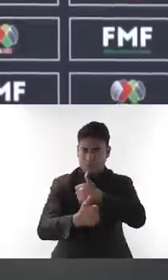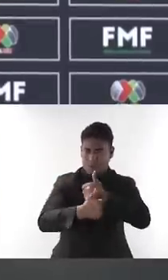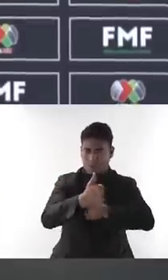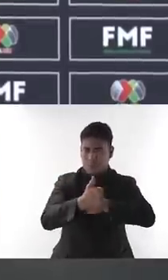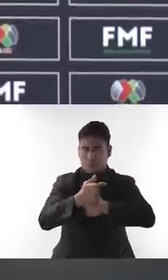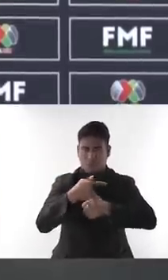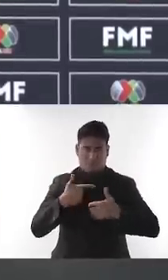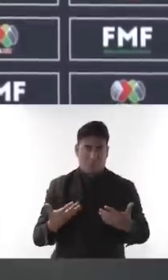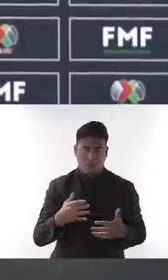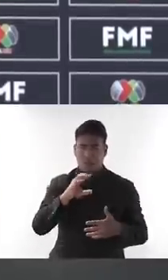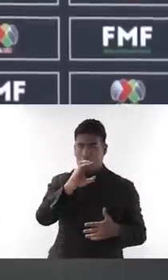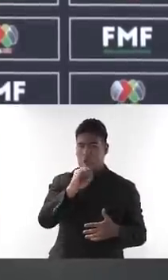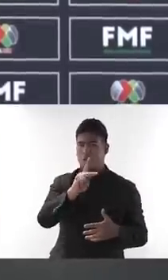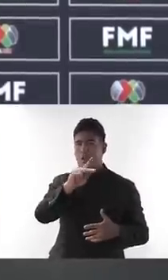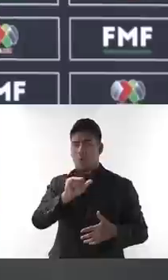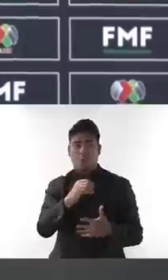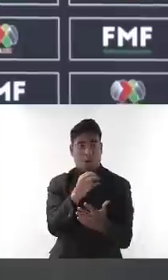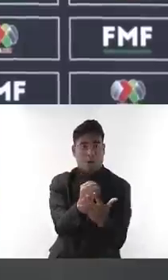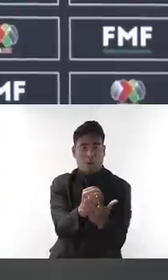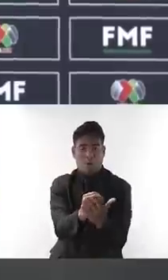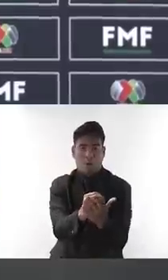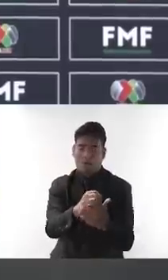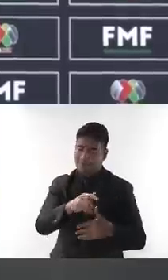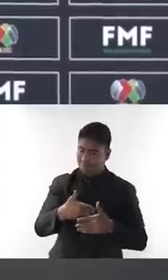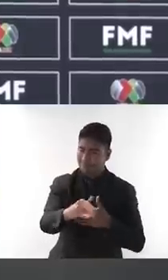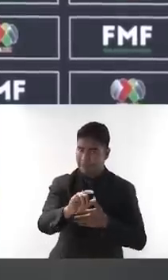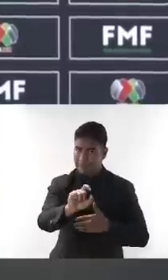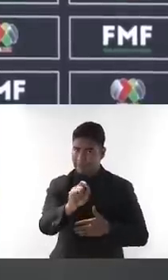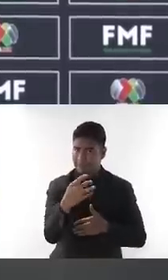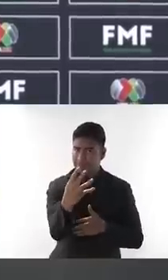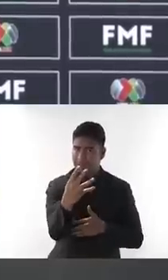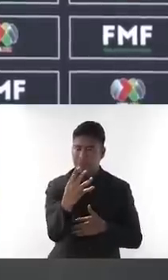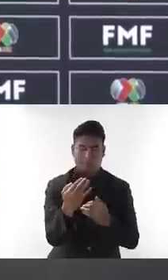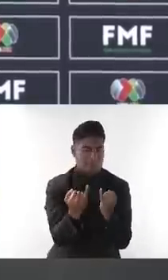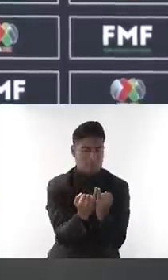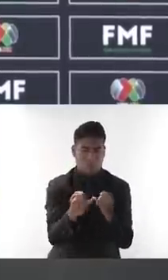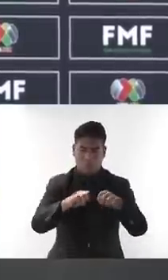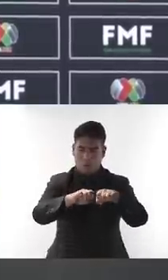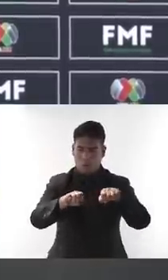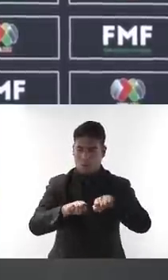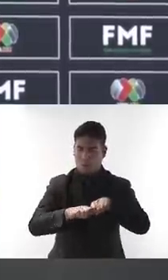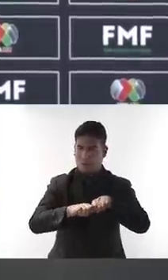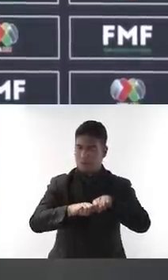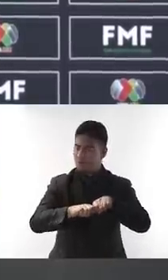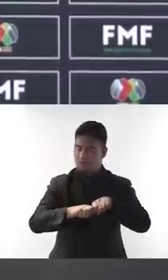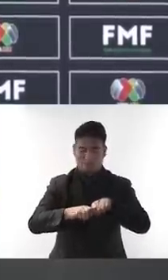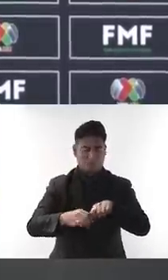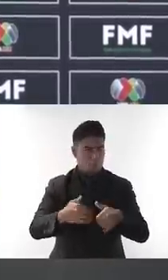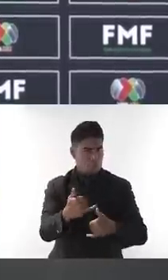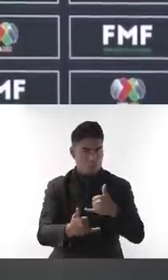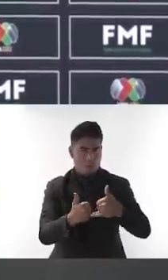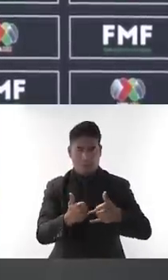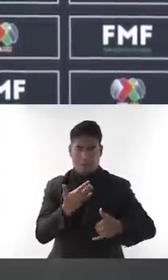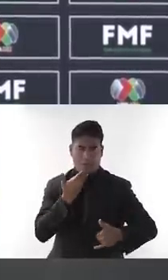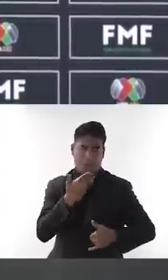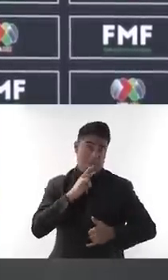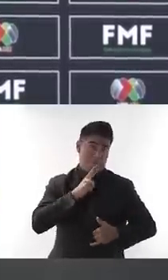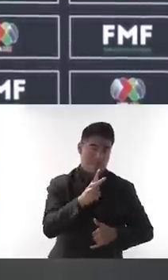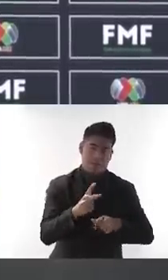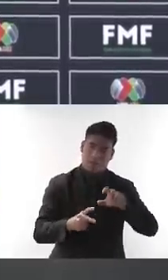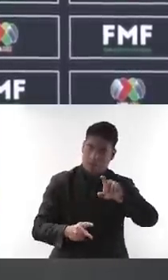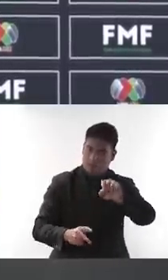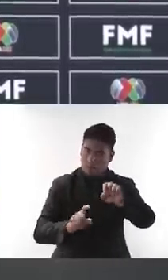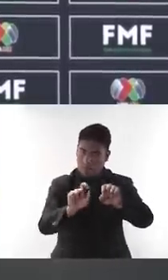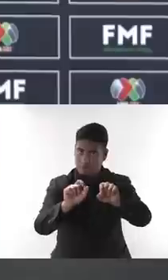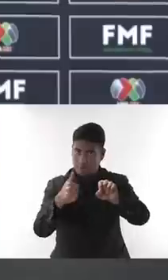24, también está el tener la mejor selección en el 2026. En el competir en la Copa